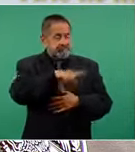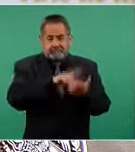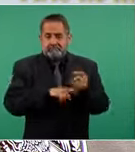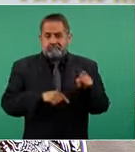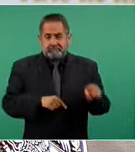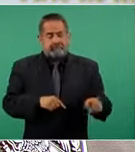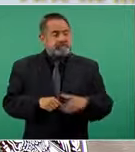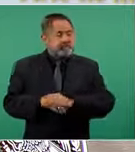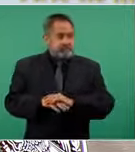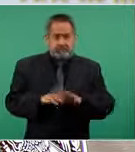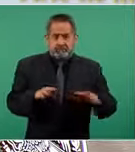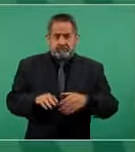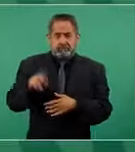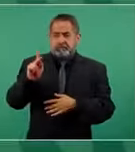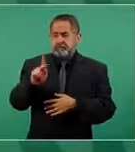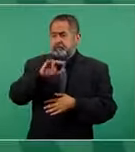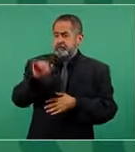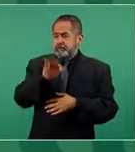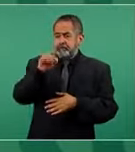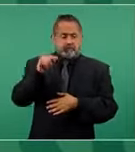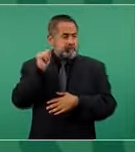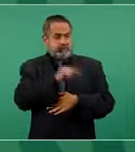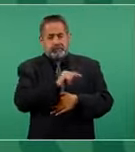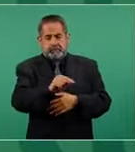El Poder Judicial